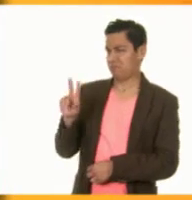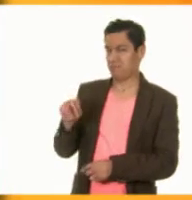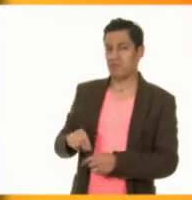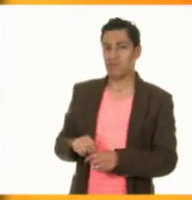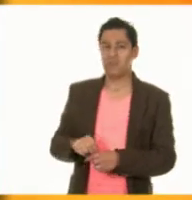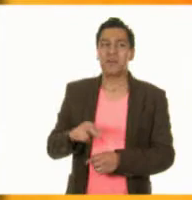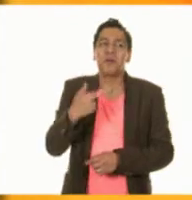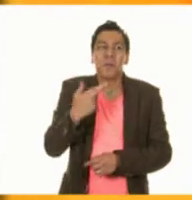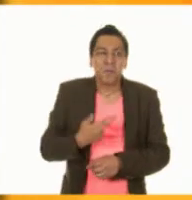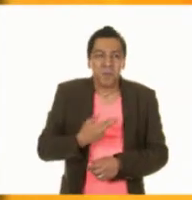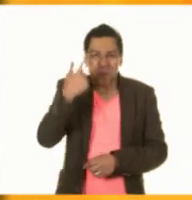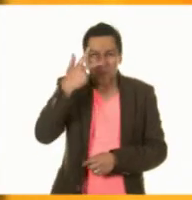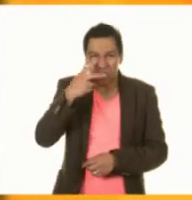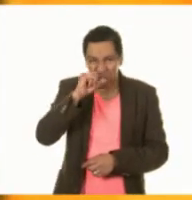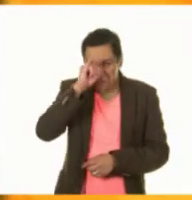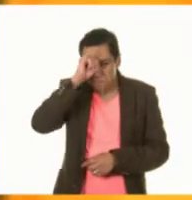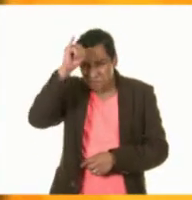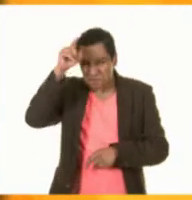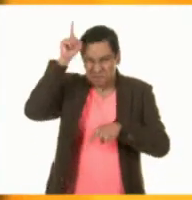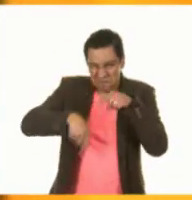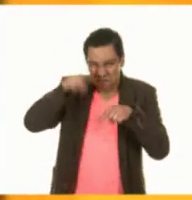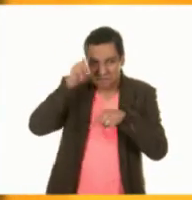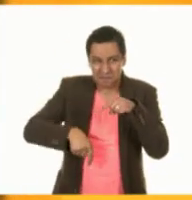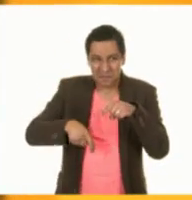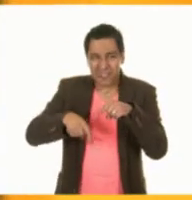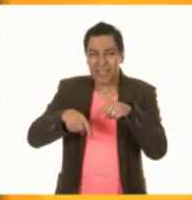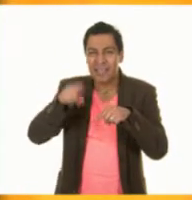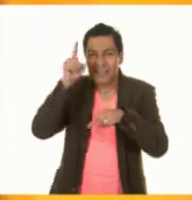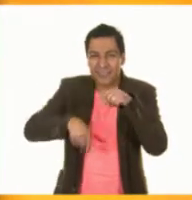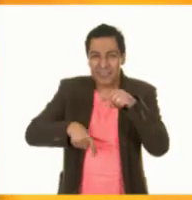Mejor borra el triángulo y dibújame unas ramas.